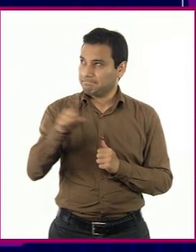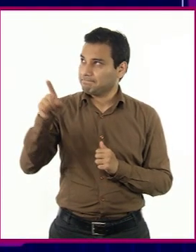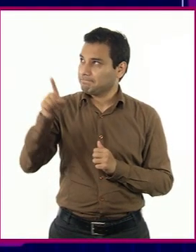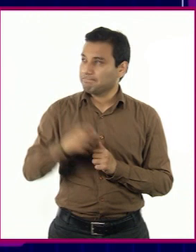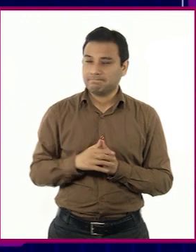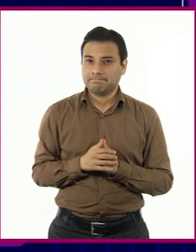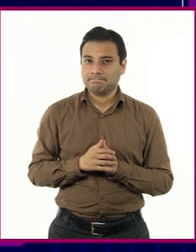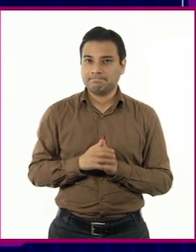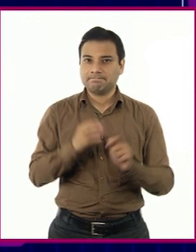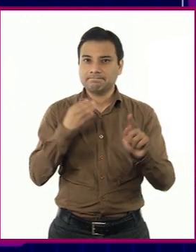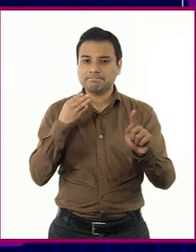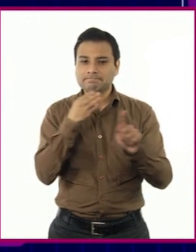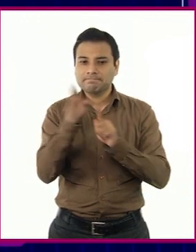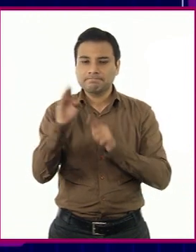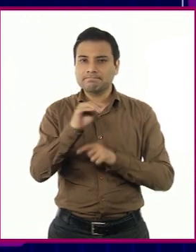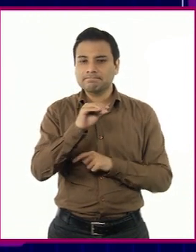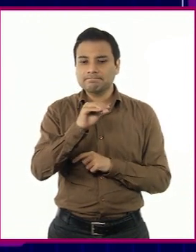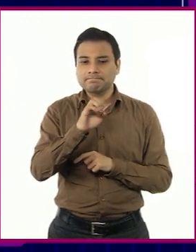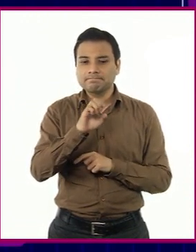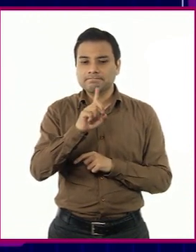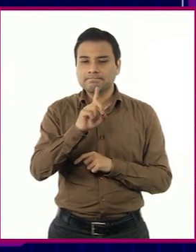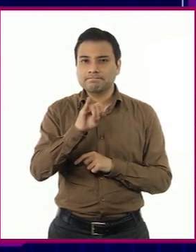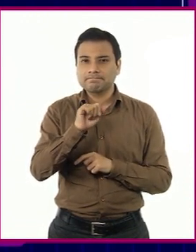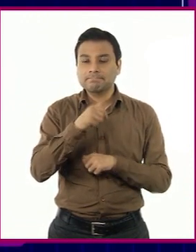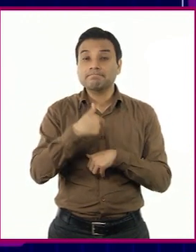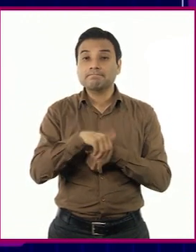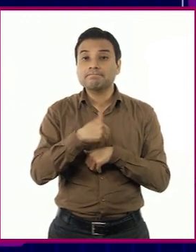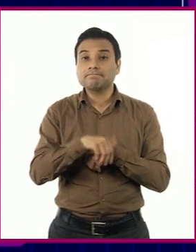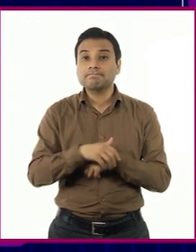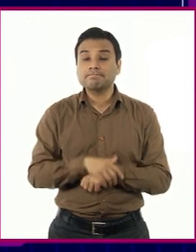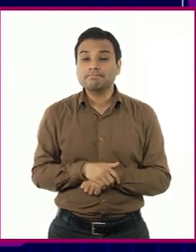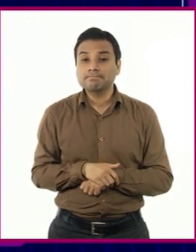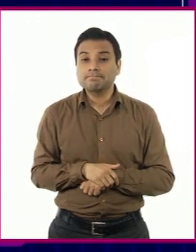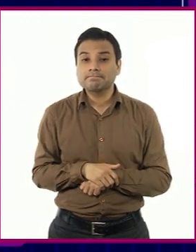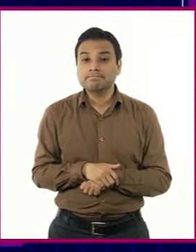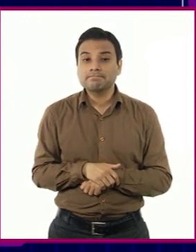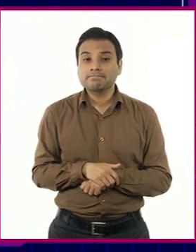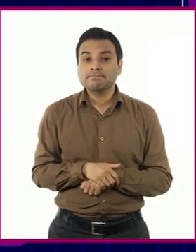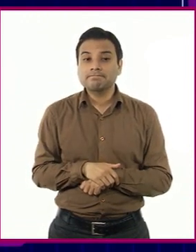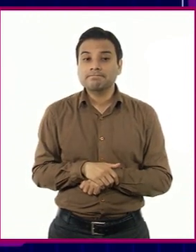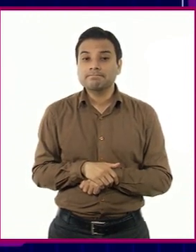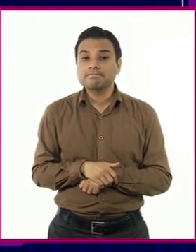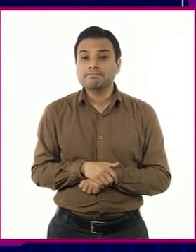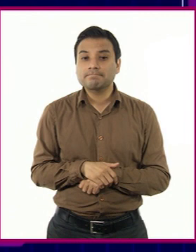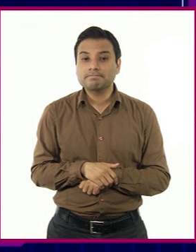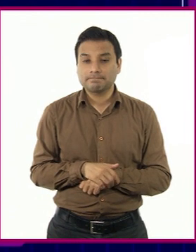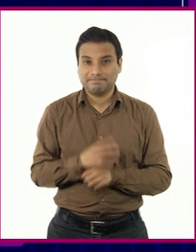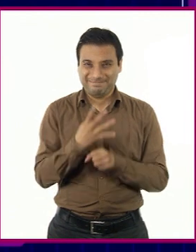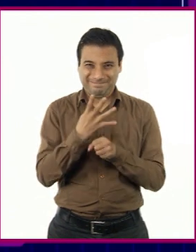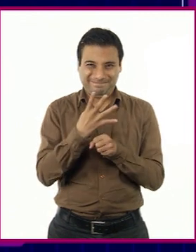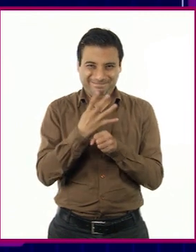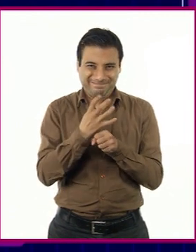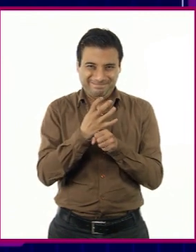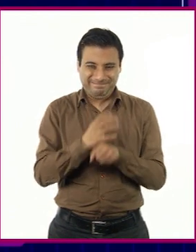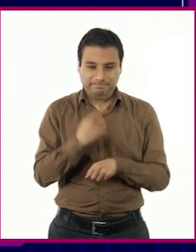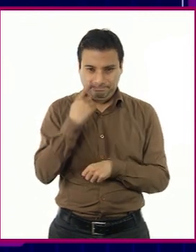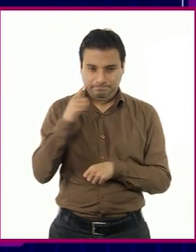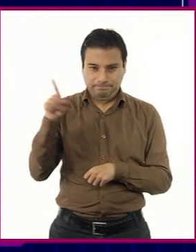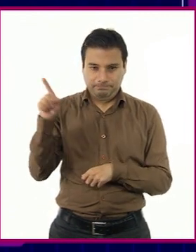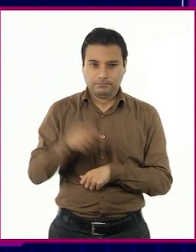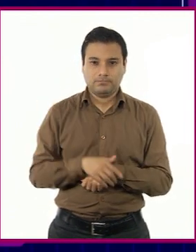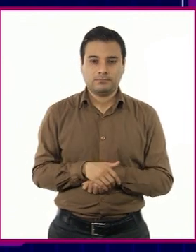la desviación media, obtenemos los valores absolutos de las desviaciones en la cuarta columna.